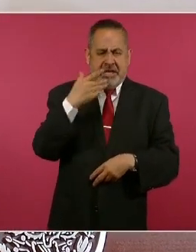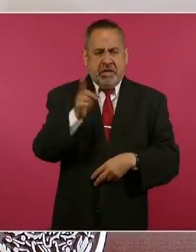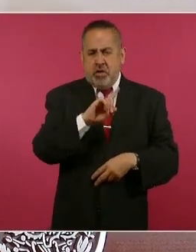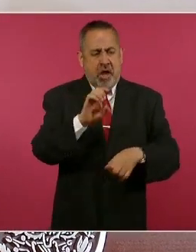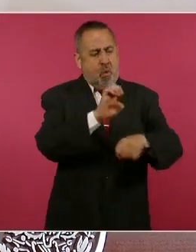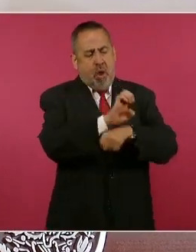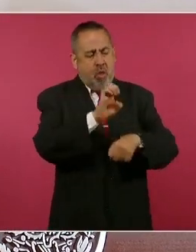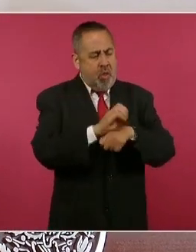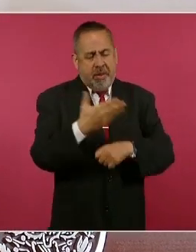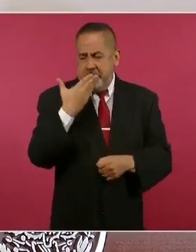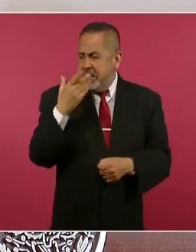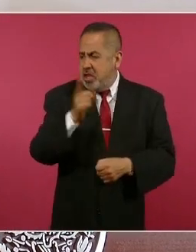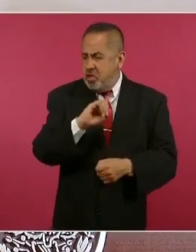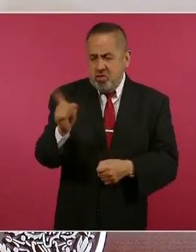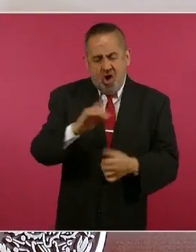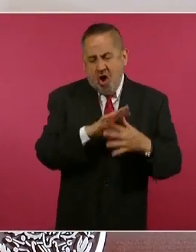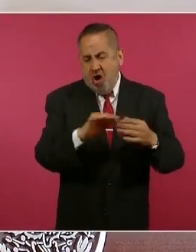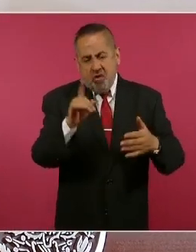rechazo